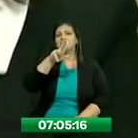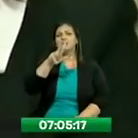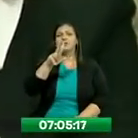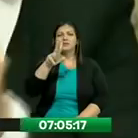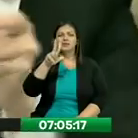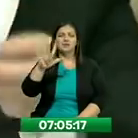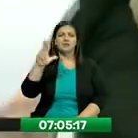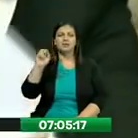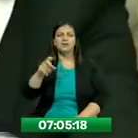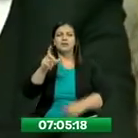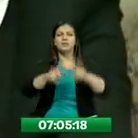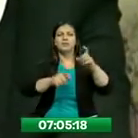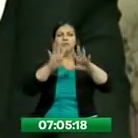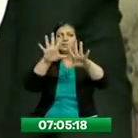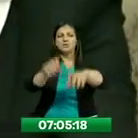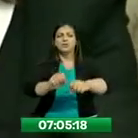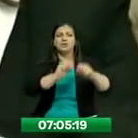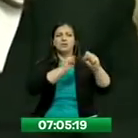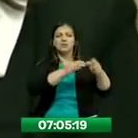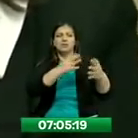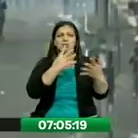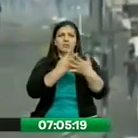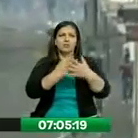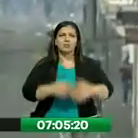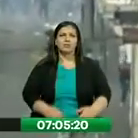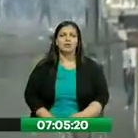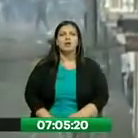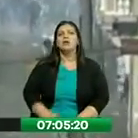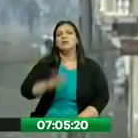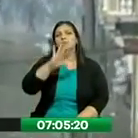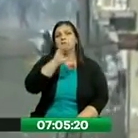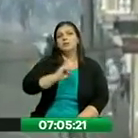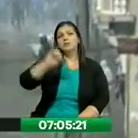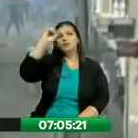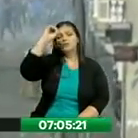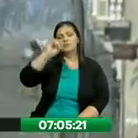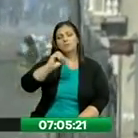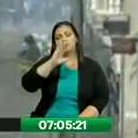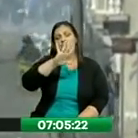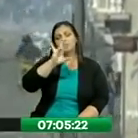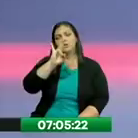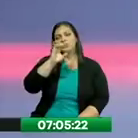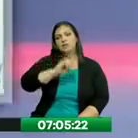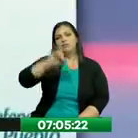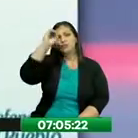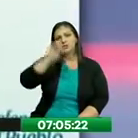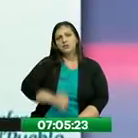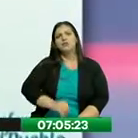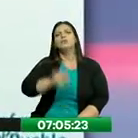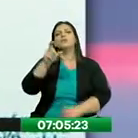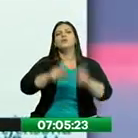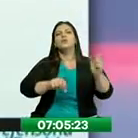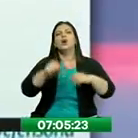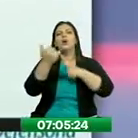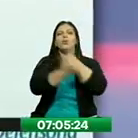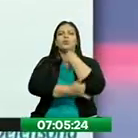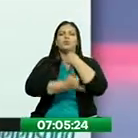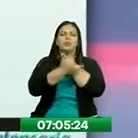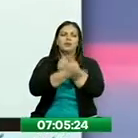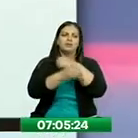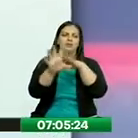57 personas son personas extranjeras. La Defensoría del Pueblo también presentó su balance a través de un informe en el cual